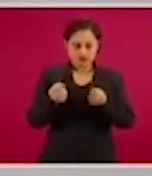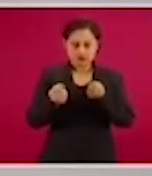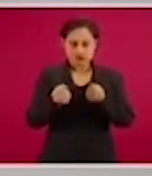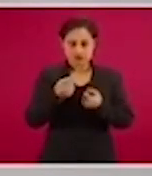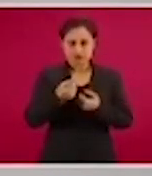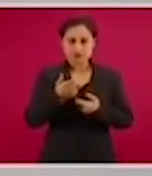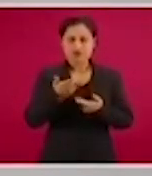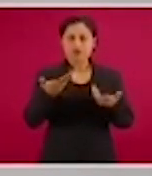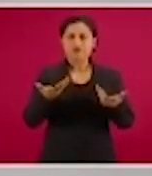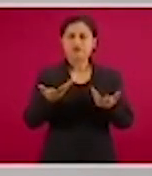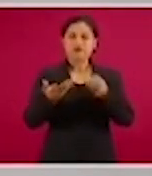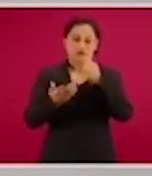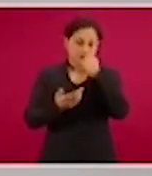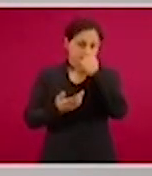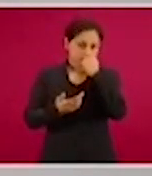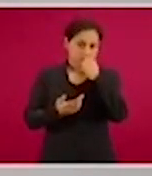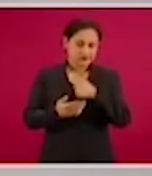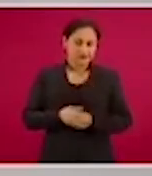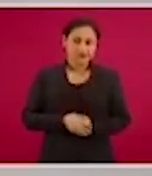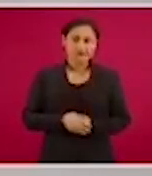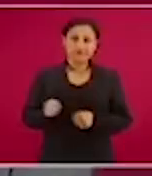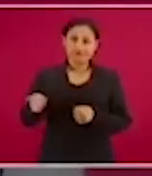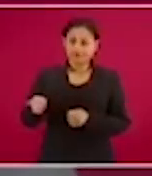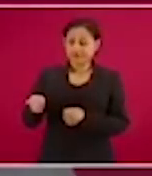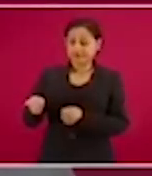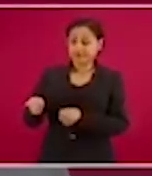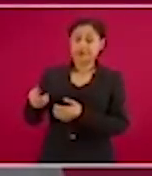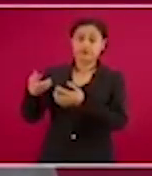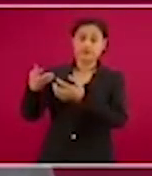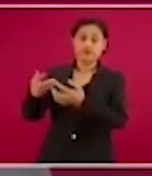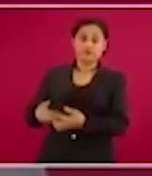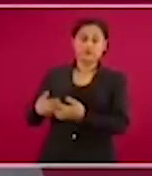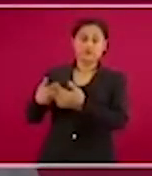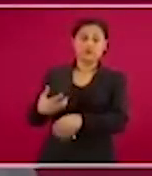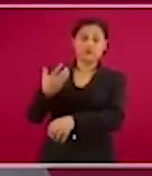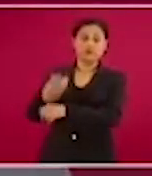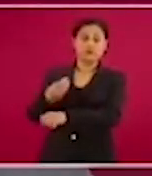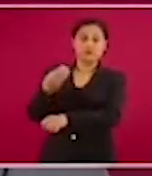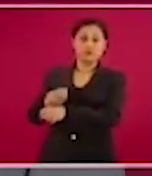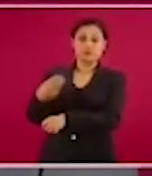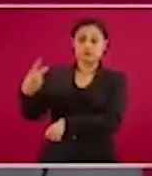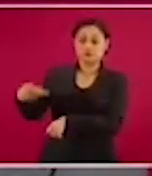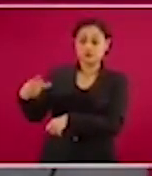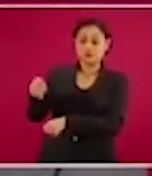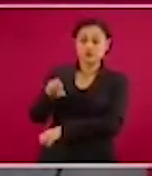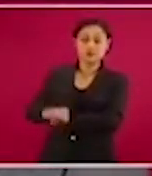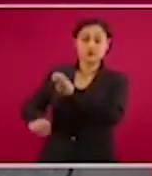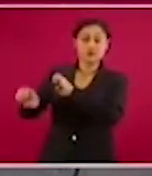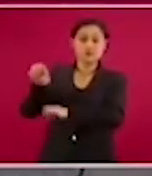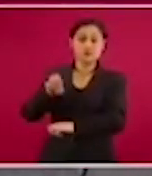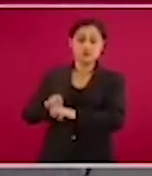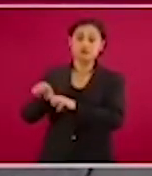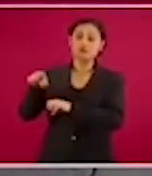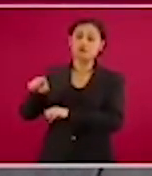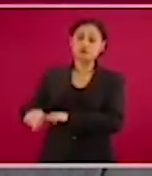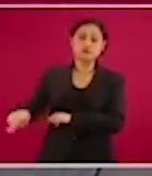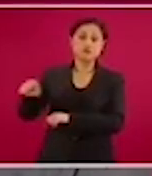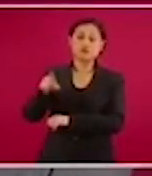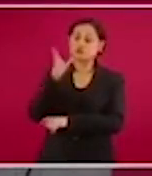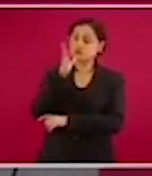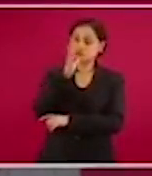se cierra no podrá dar servicio de mantenimiento a sus clientes si es que hay más dan que buscar otros aires de mantenimiento que